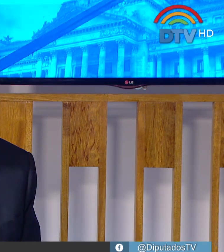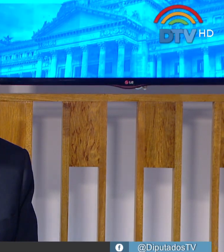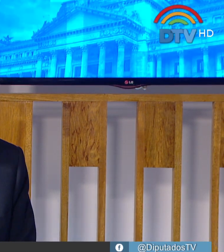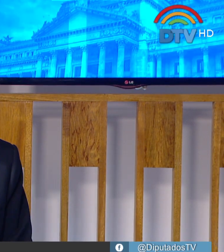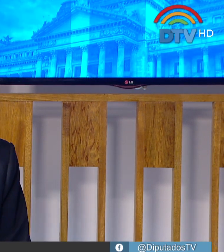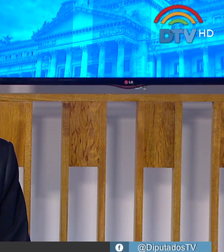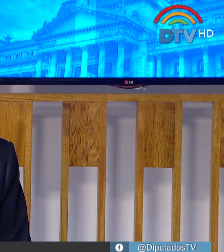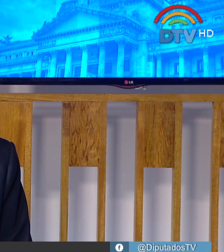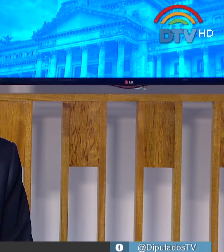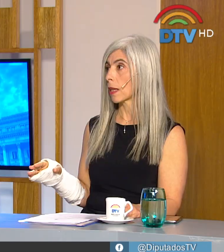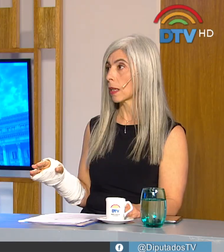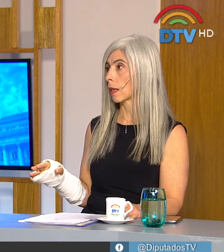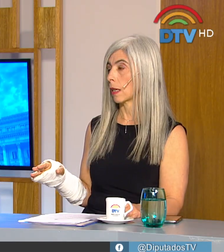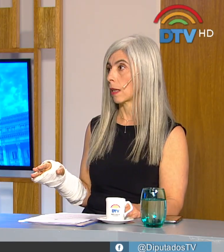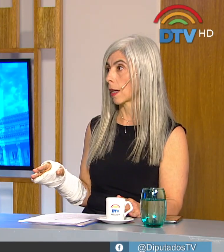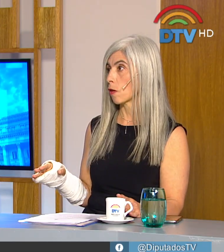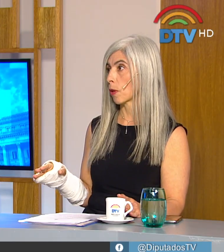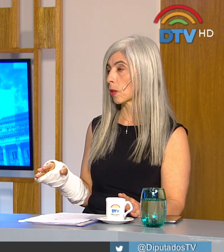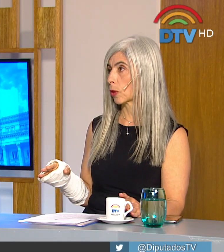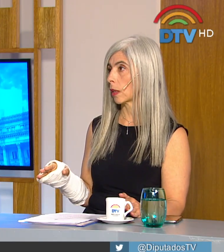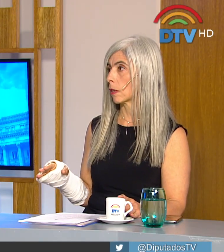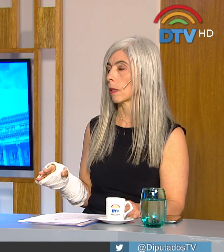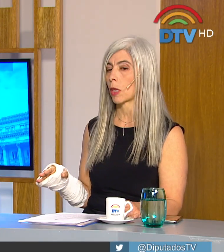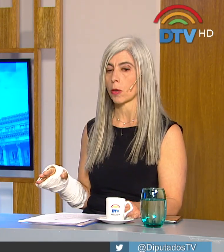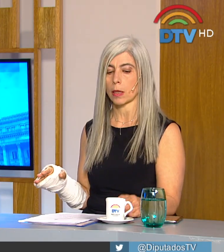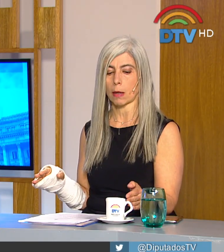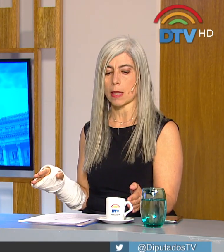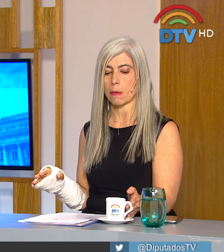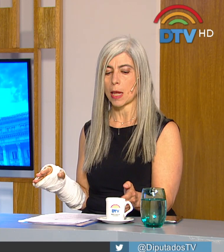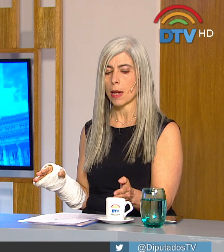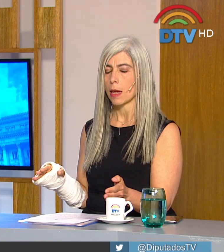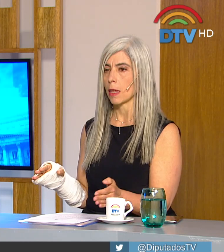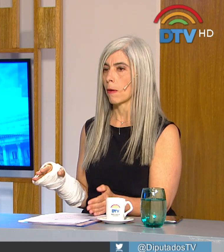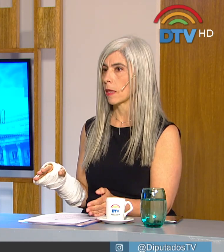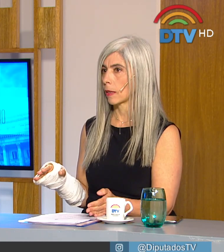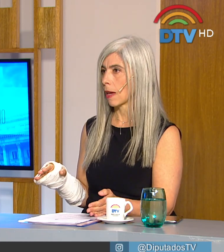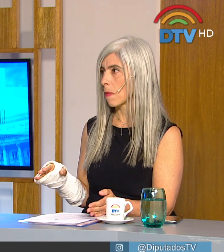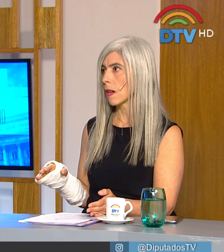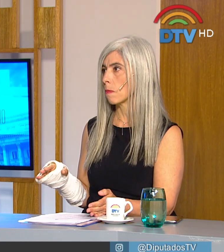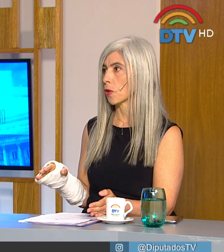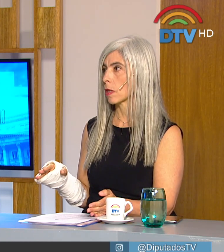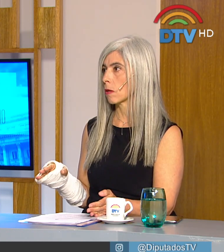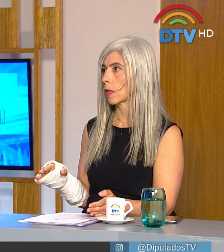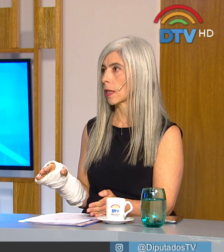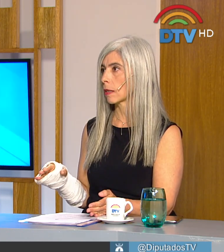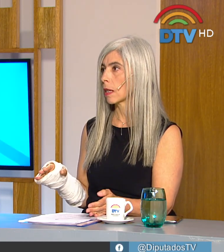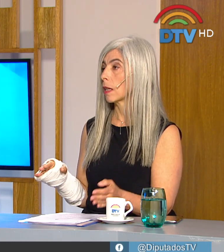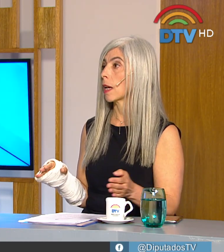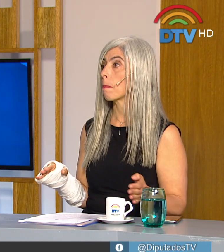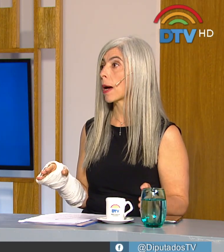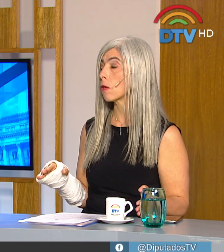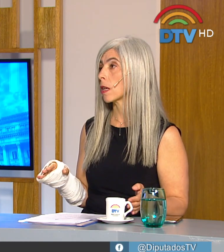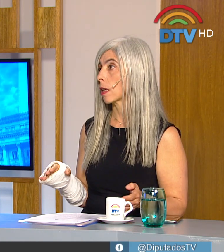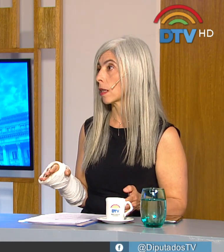En ese sentido, el primer cuatrimestre del año próximo tiene vencimientos de entre 20.000 y 26.000 millones de dólares y